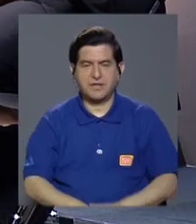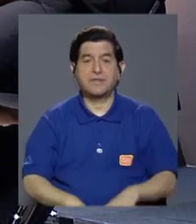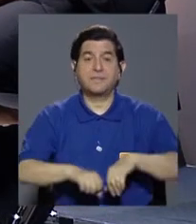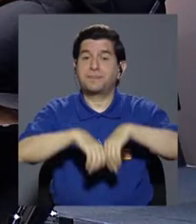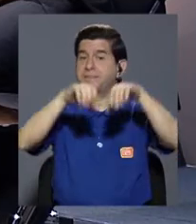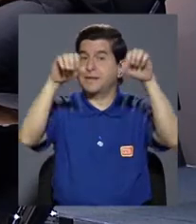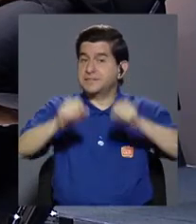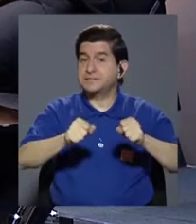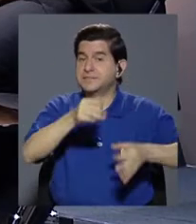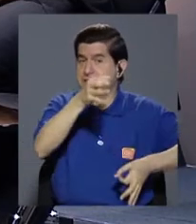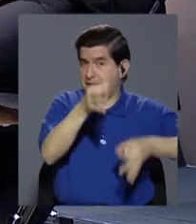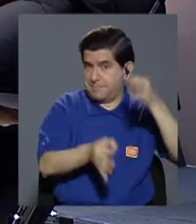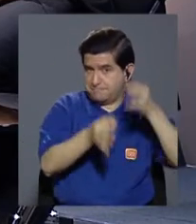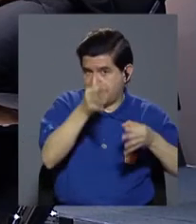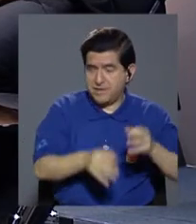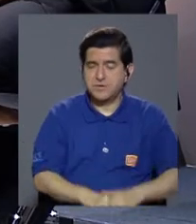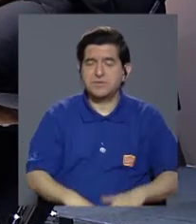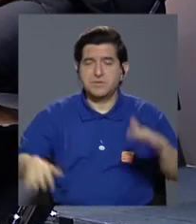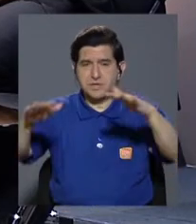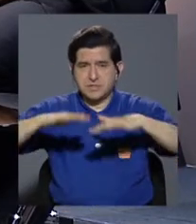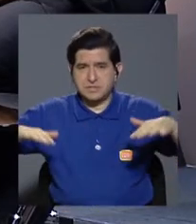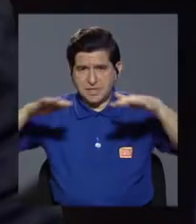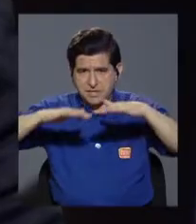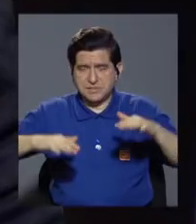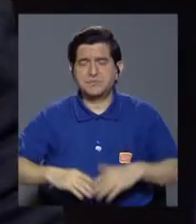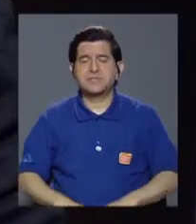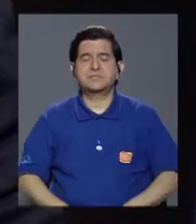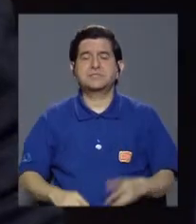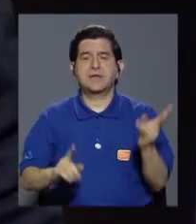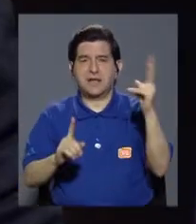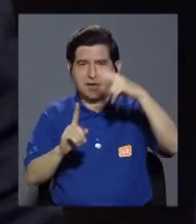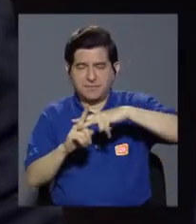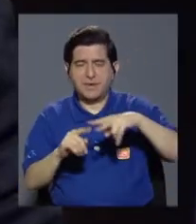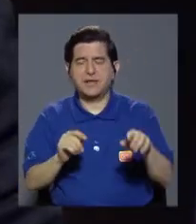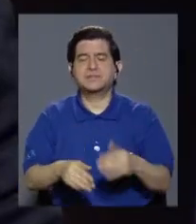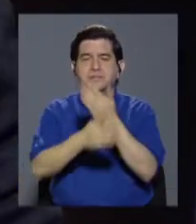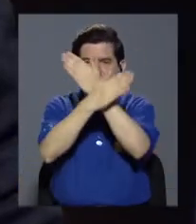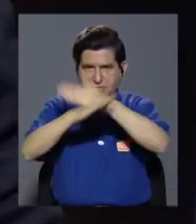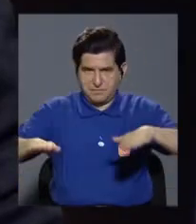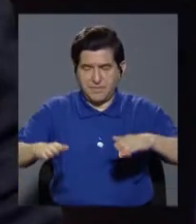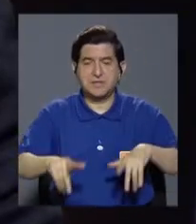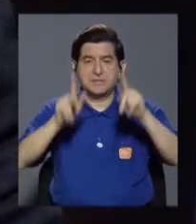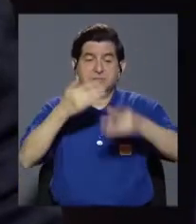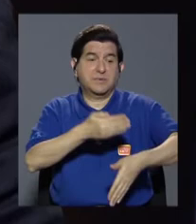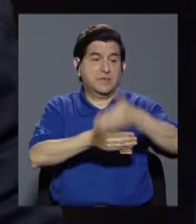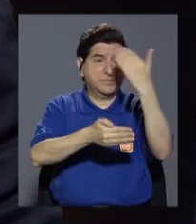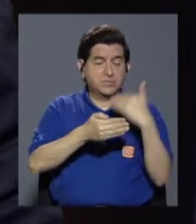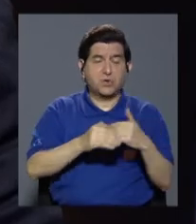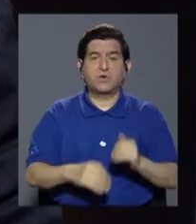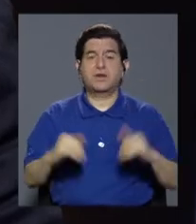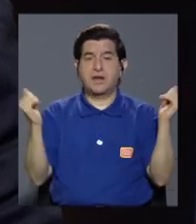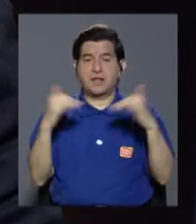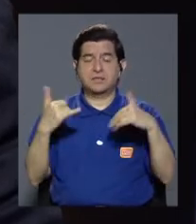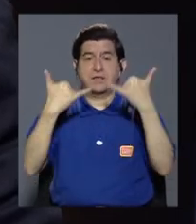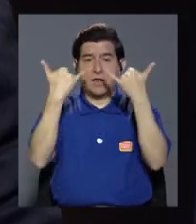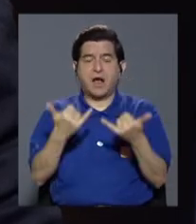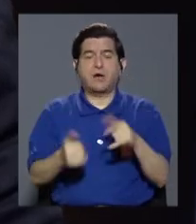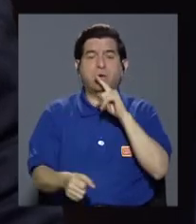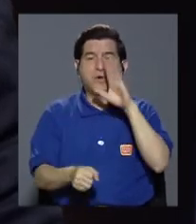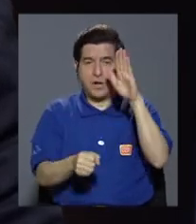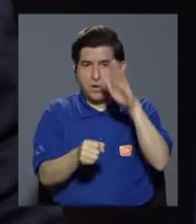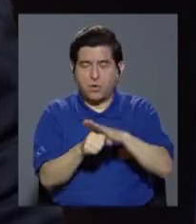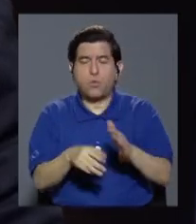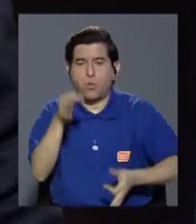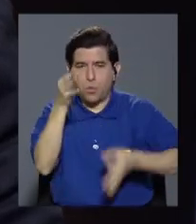un sistema de justicia la jurisdicción especial para la paz con el fin de que las personas que antes estuvieron en la guerra se sometan a la justicia